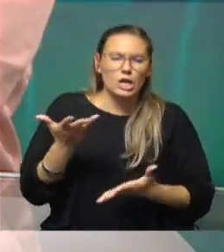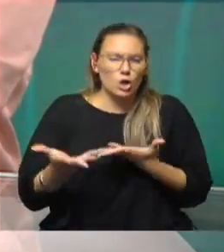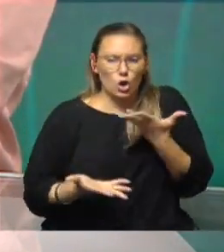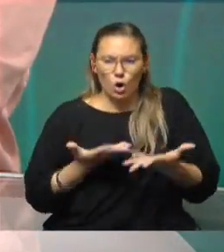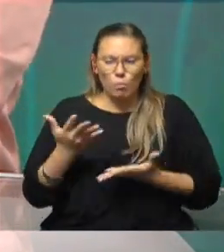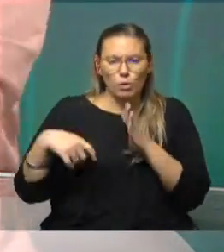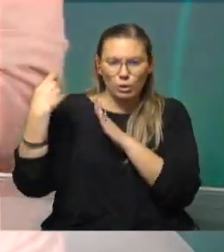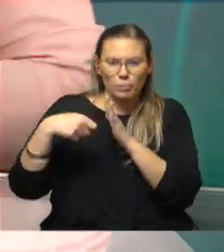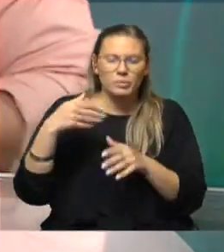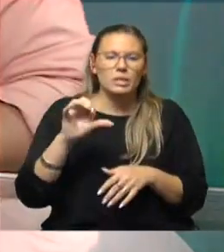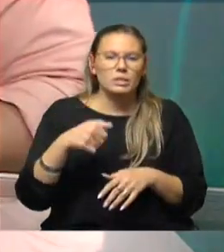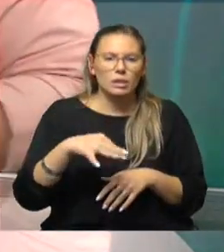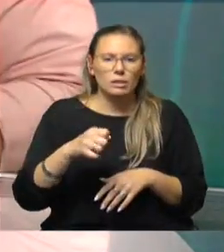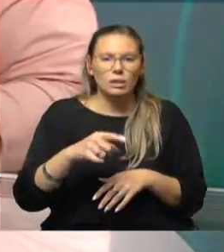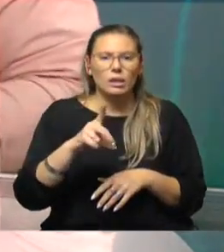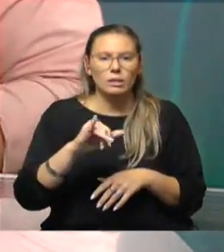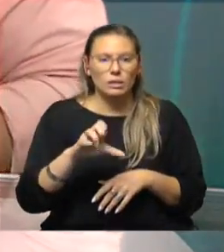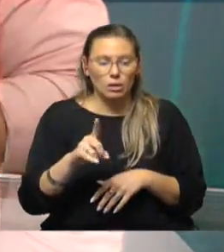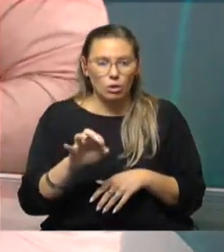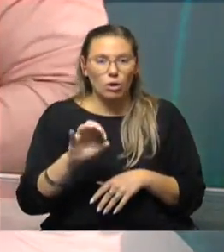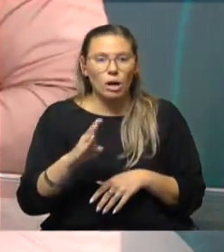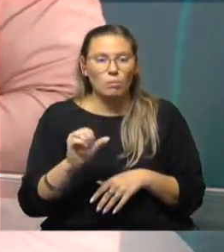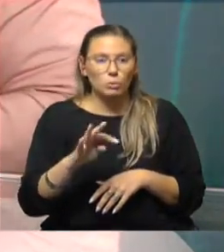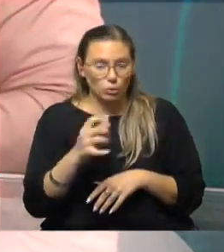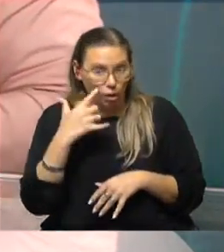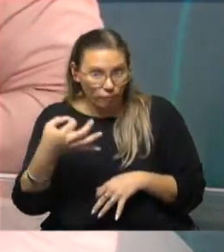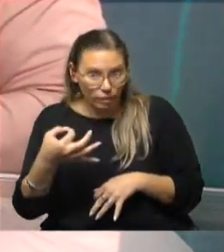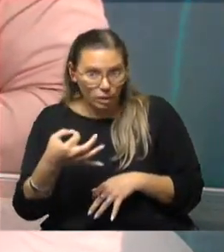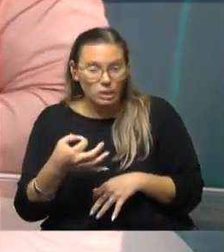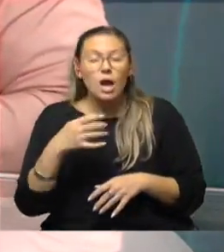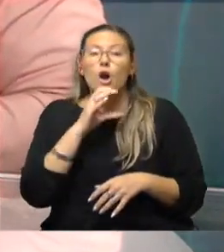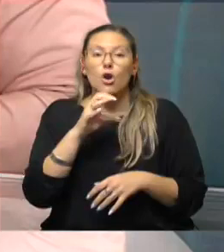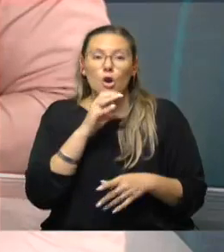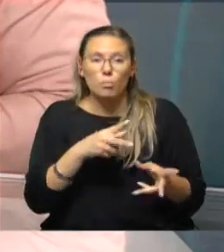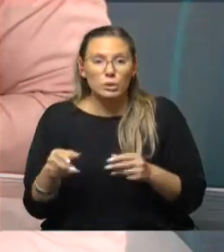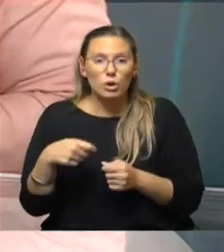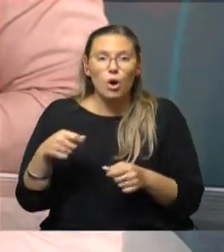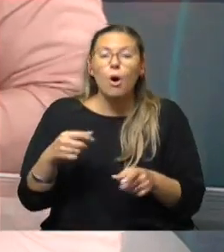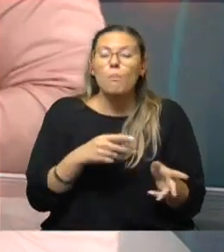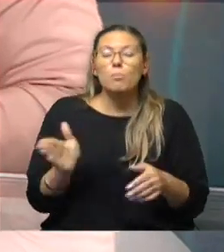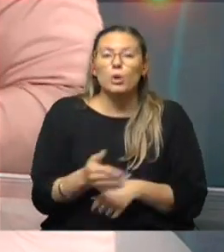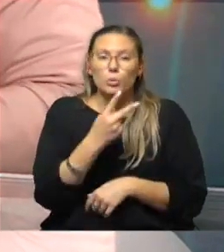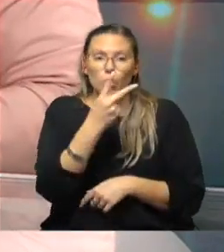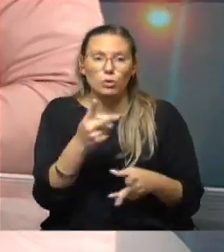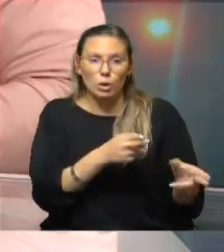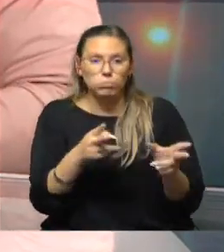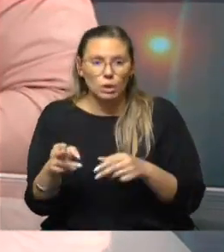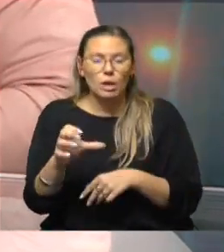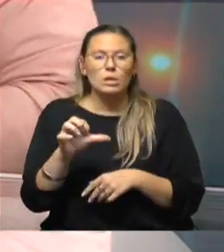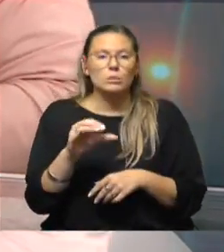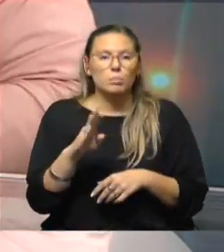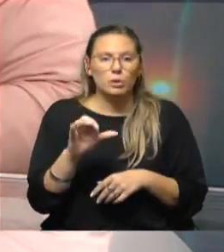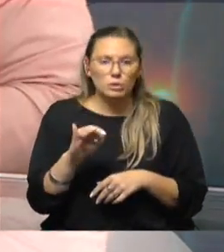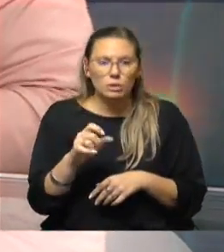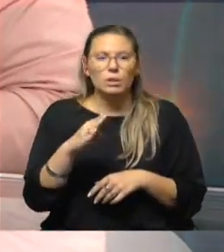por Muriel Santana y Diego Capusotto. Hasta ahí voy bien. La serie de humor eléctrica que además produjo por dos temporadas y por la que pasaron al Diespósito, Daniel Helder,